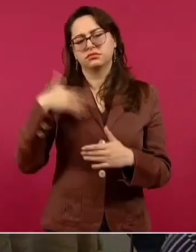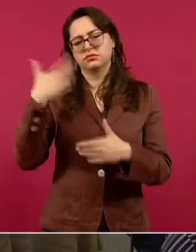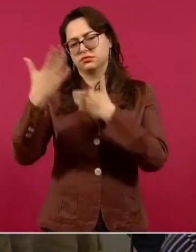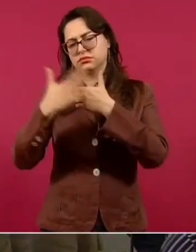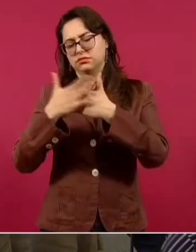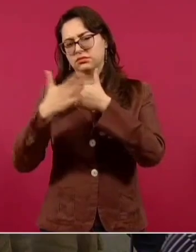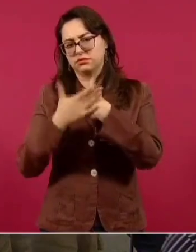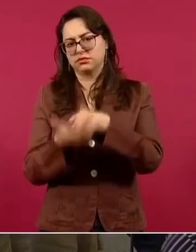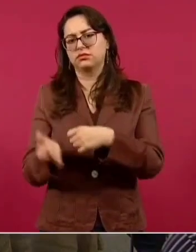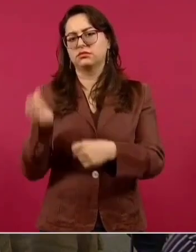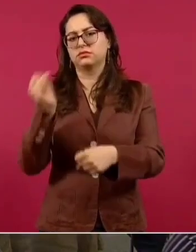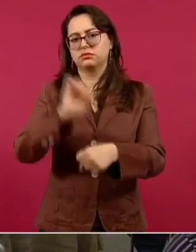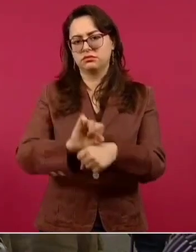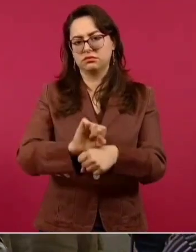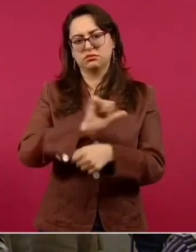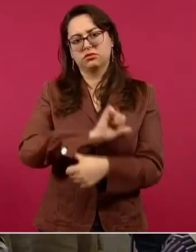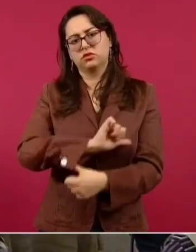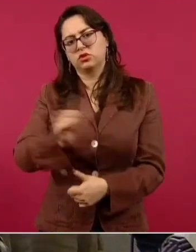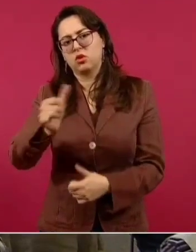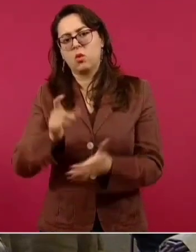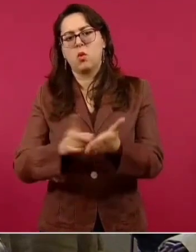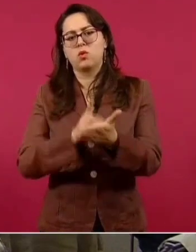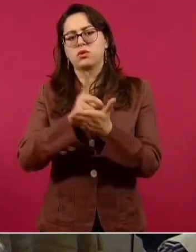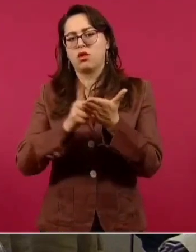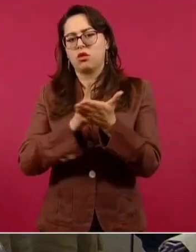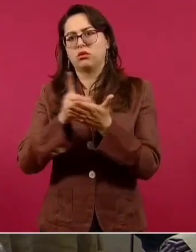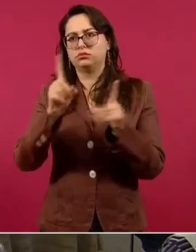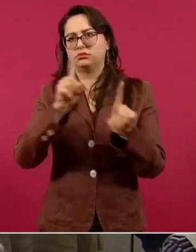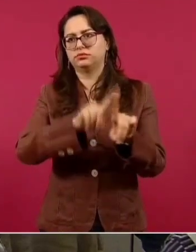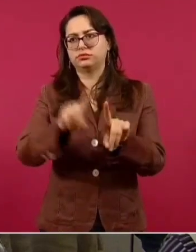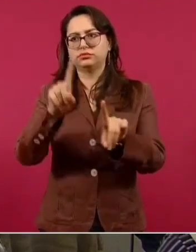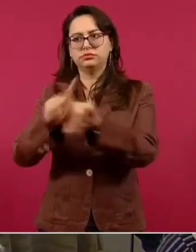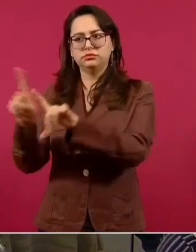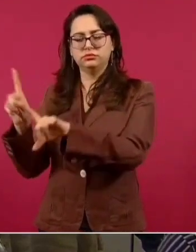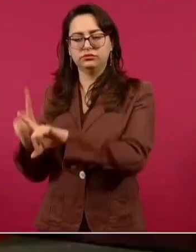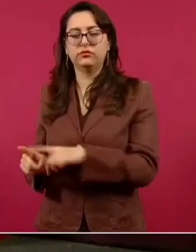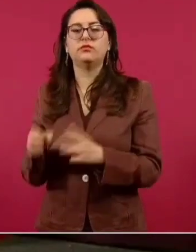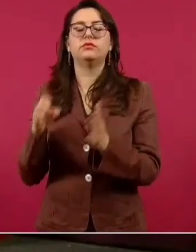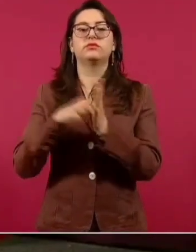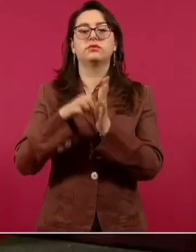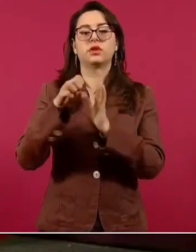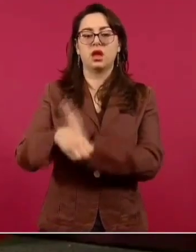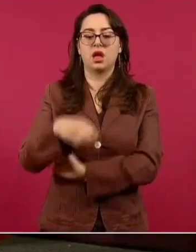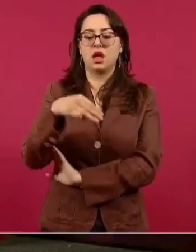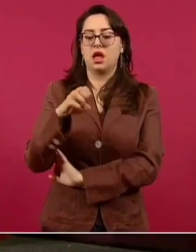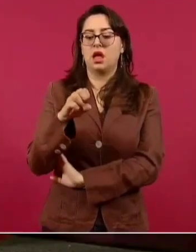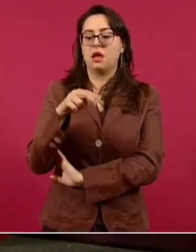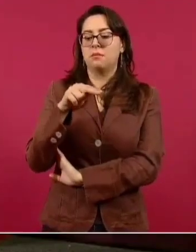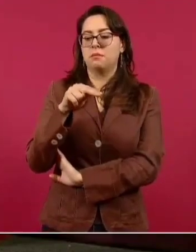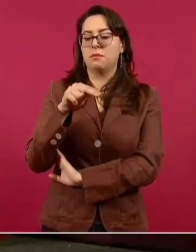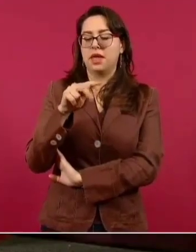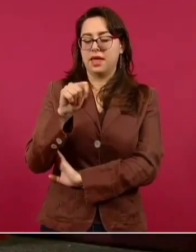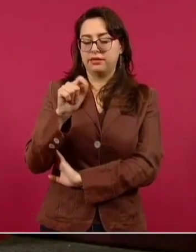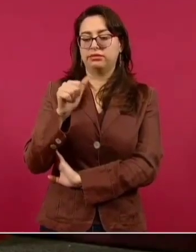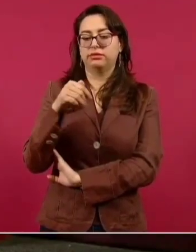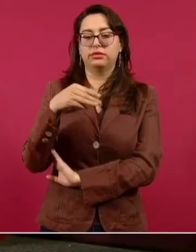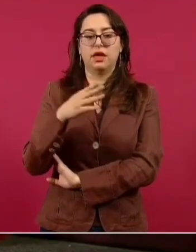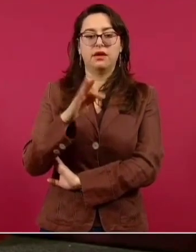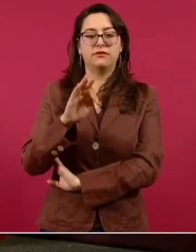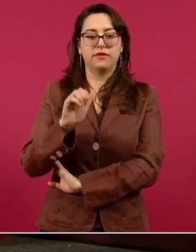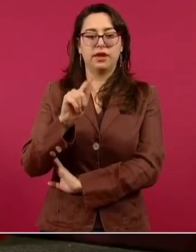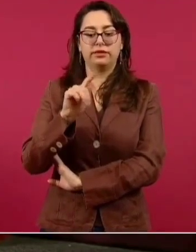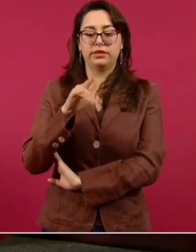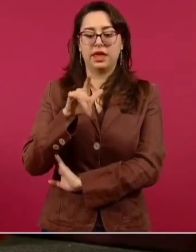de mayor frecuencia en su uso en México, por ejemplo, las metanfetaminas, el cristal,